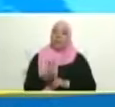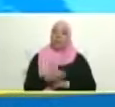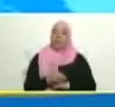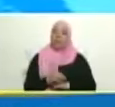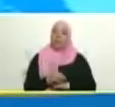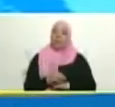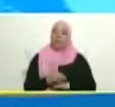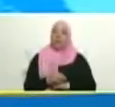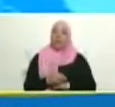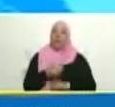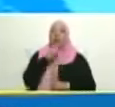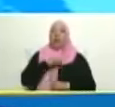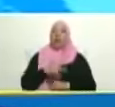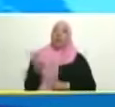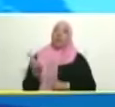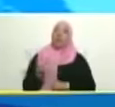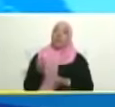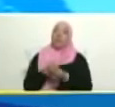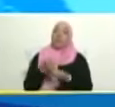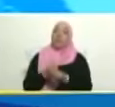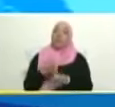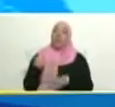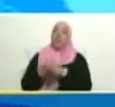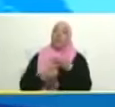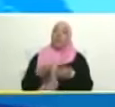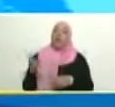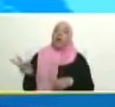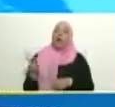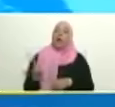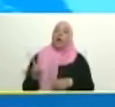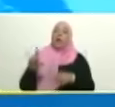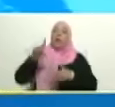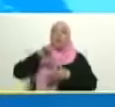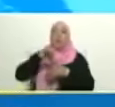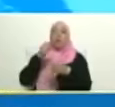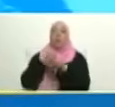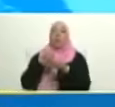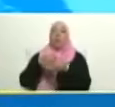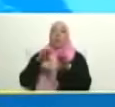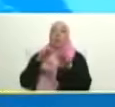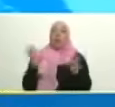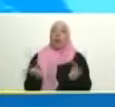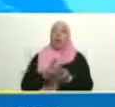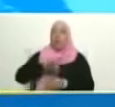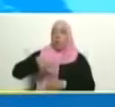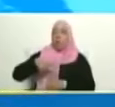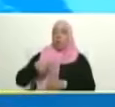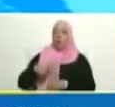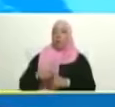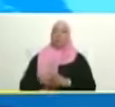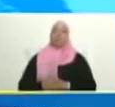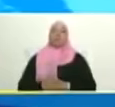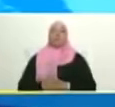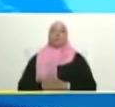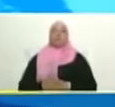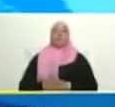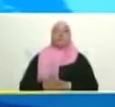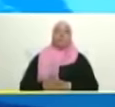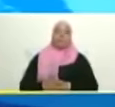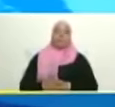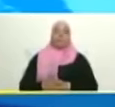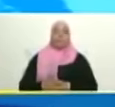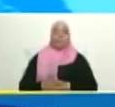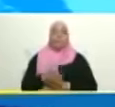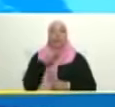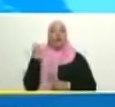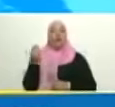hermoso, con la historia más grande que pueda tener un país de América Latina o del mundo. Es nuestro. Muchachos, ustedes están bien